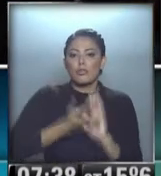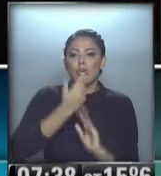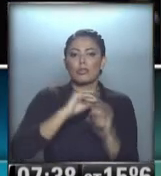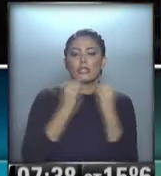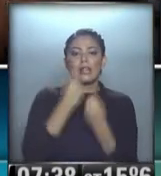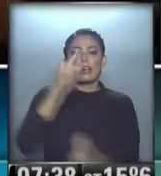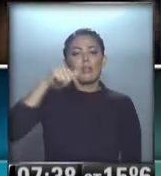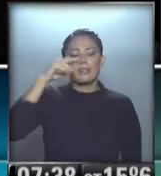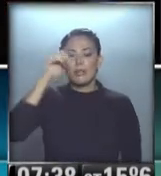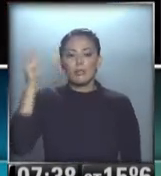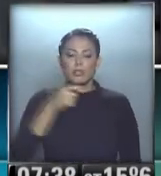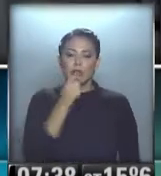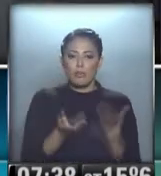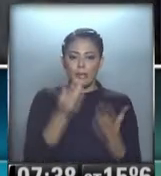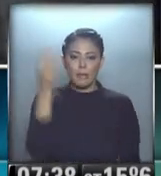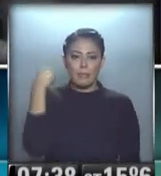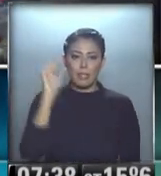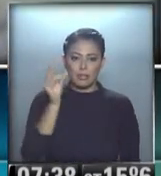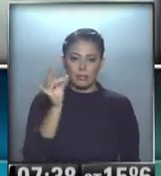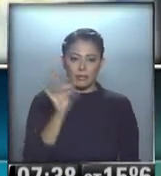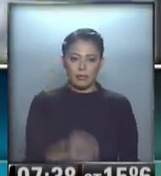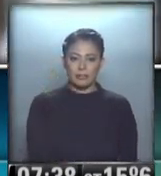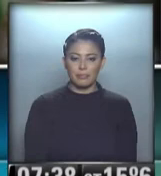3,7% respecto de diciembre.